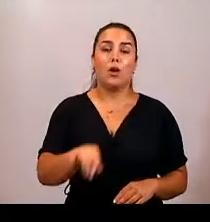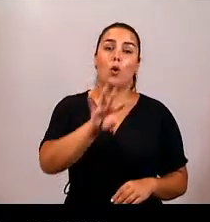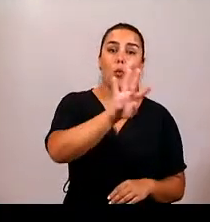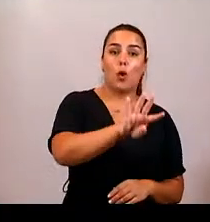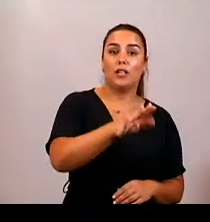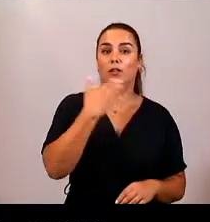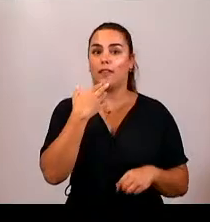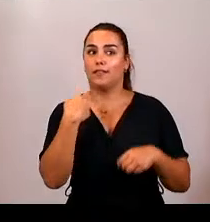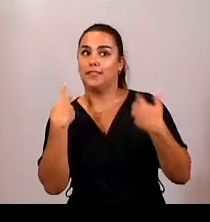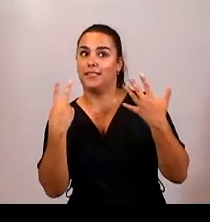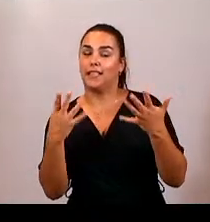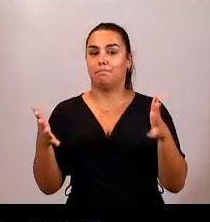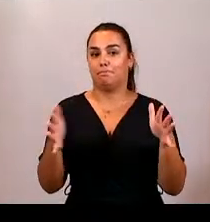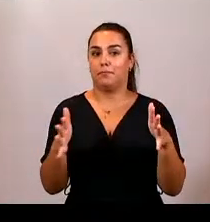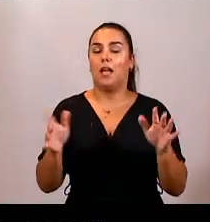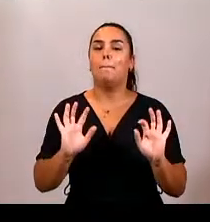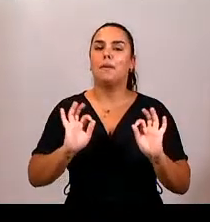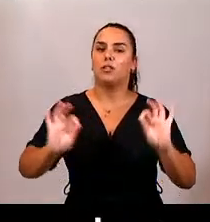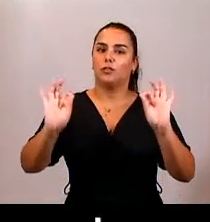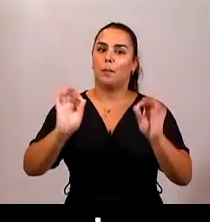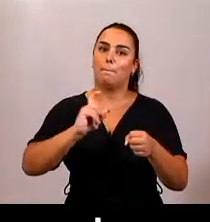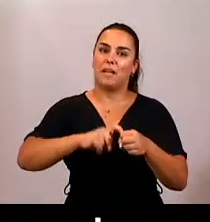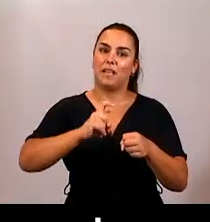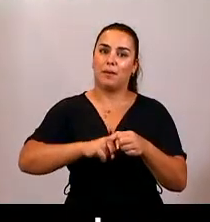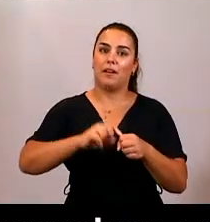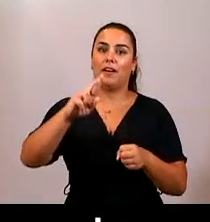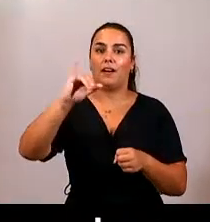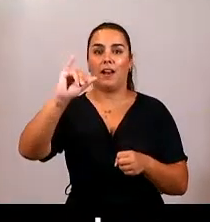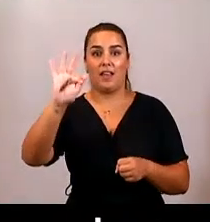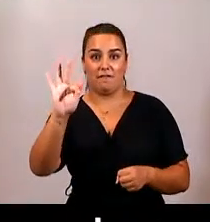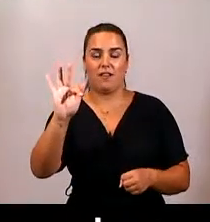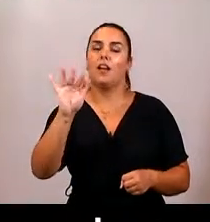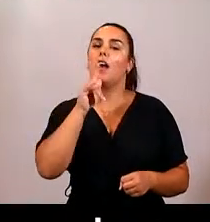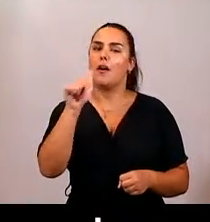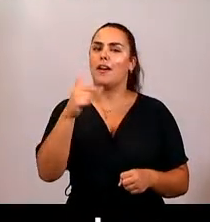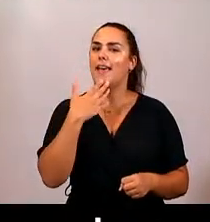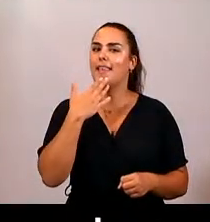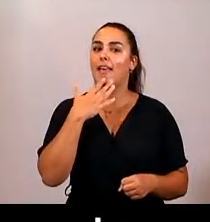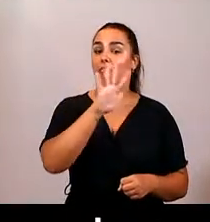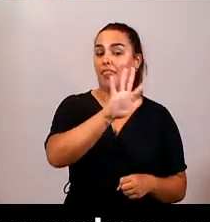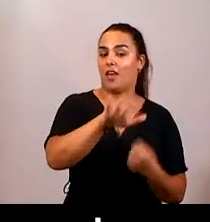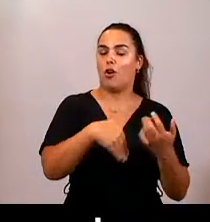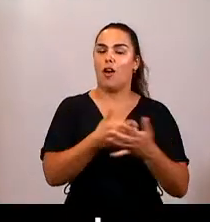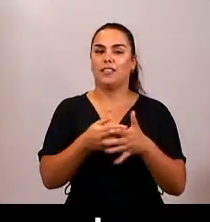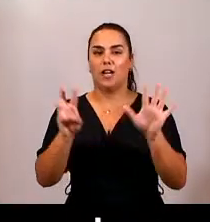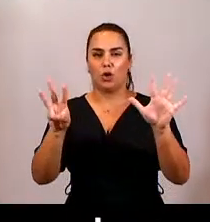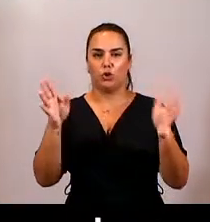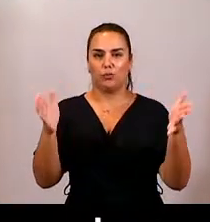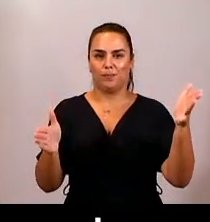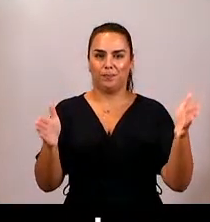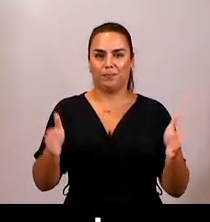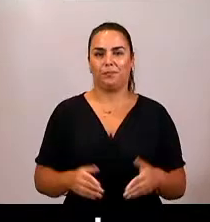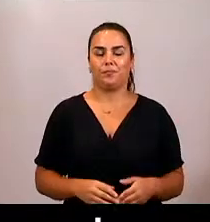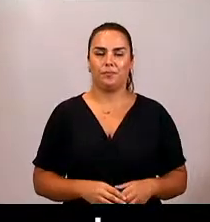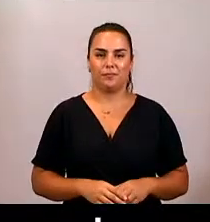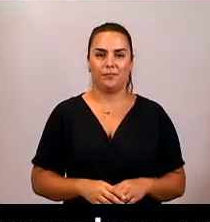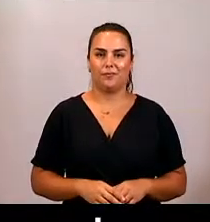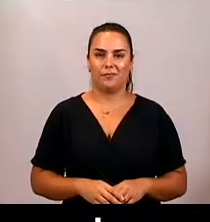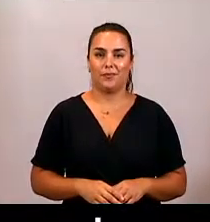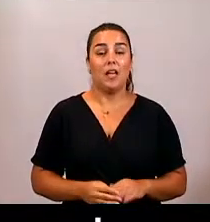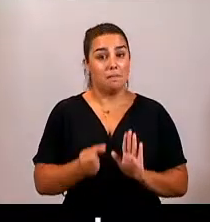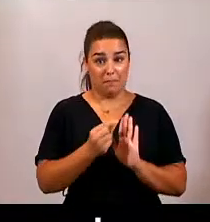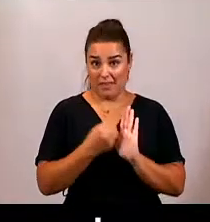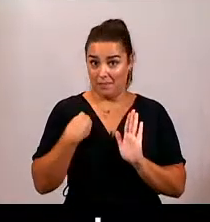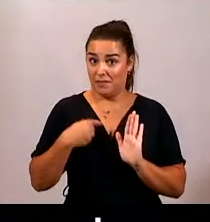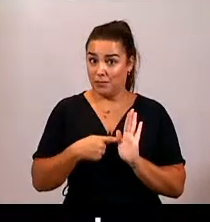7 años, excepto en el caso de los participantes en raíz, cuya edad oscilará entre los 5 y los 8 años. Con esta medida